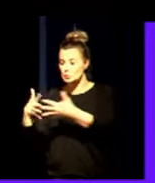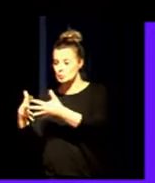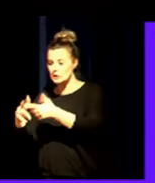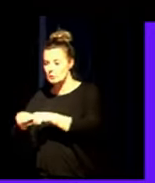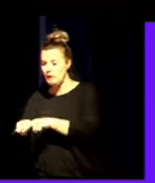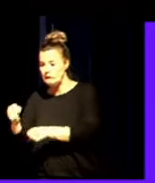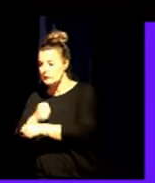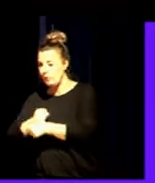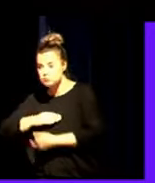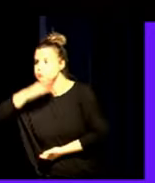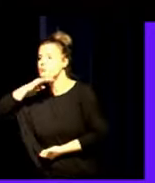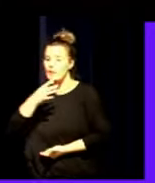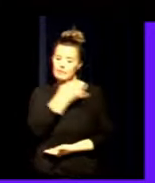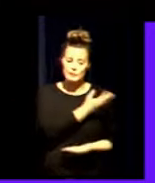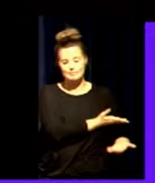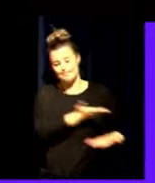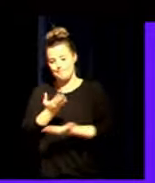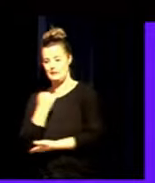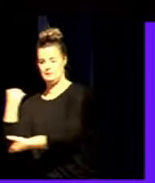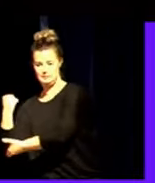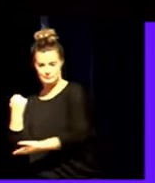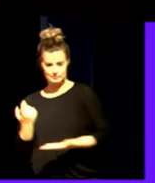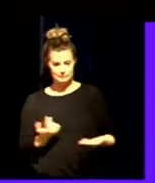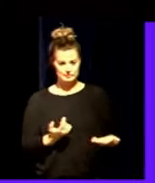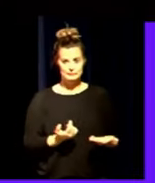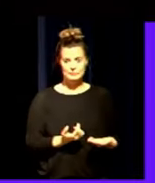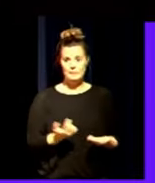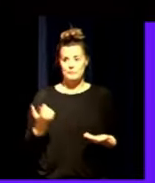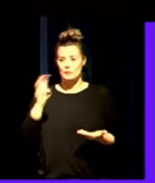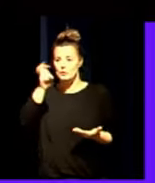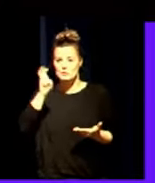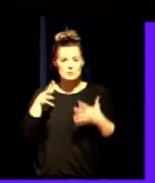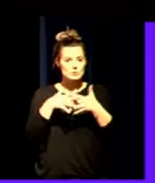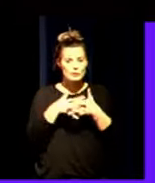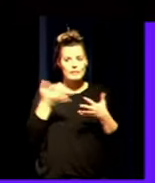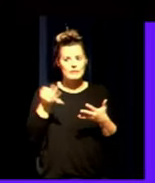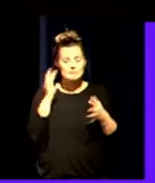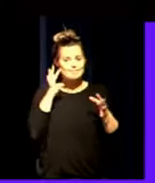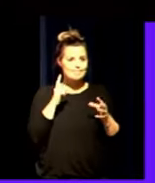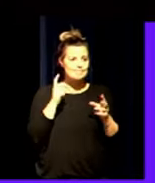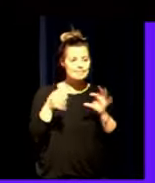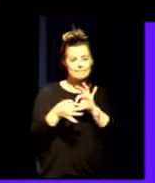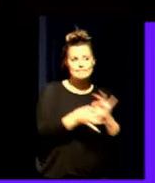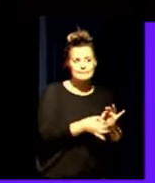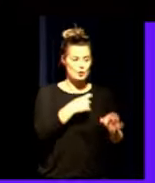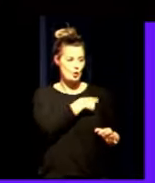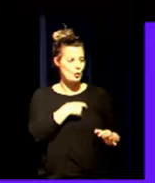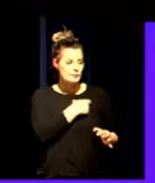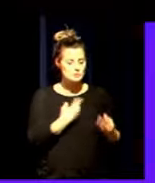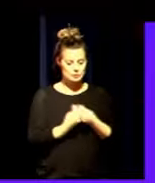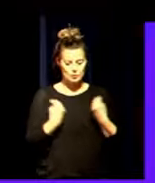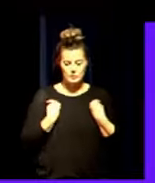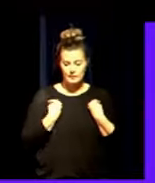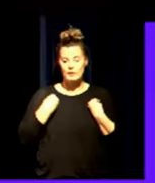la ley, como eran las estructuras que tenían que ver con la comisión de convivencia, que funcionaba y funciona en